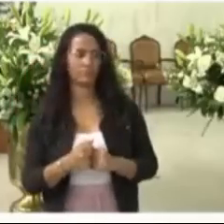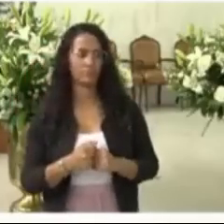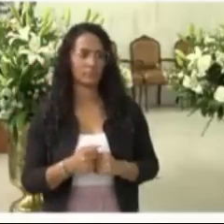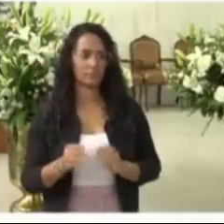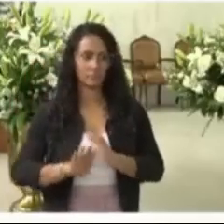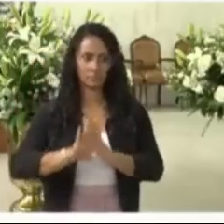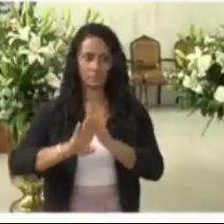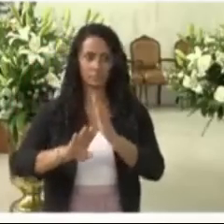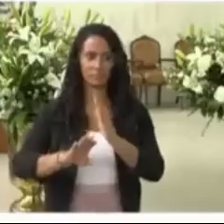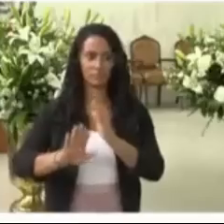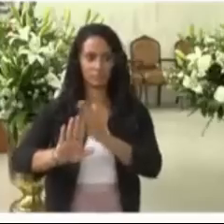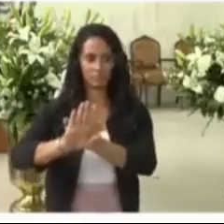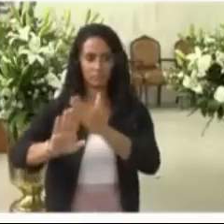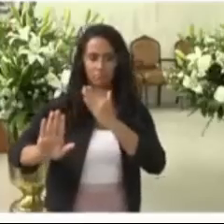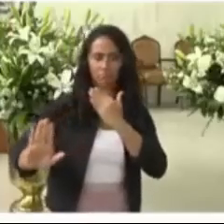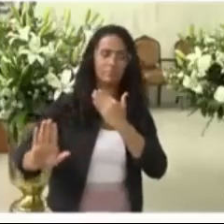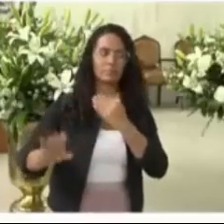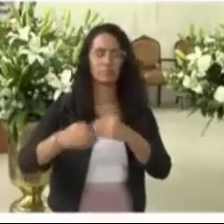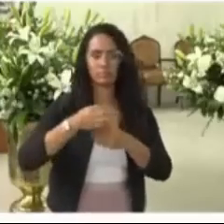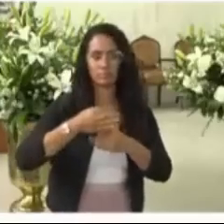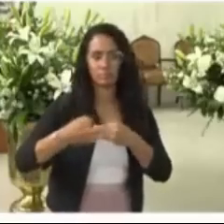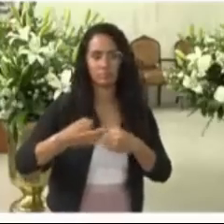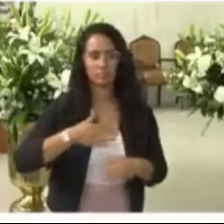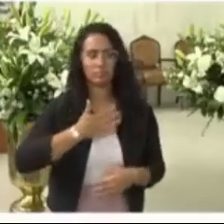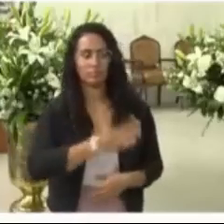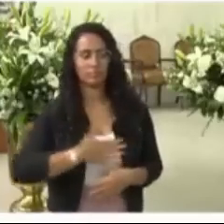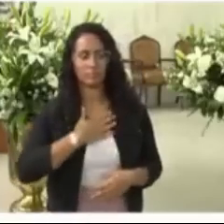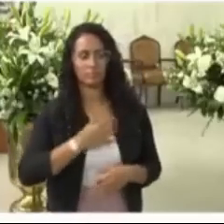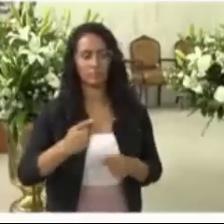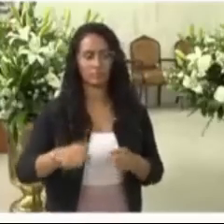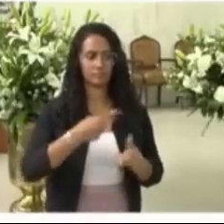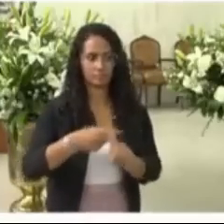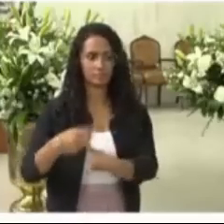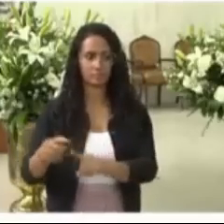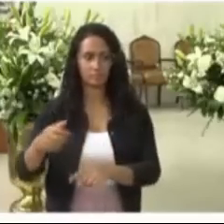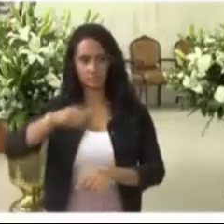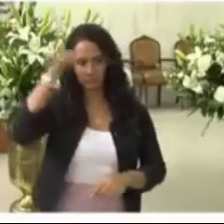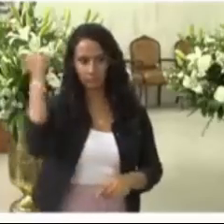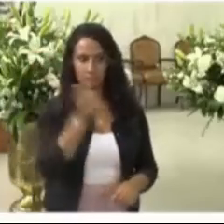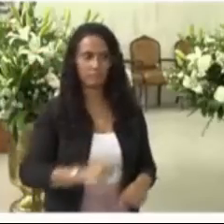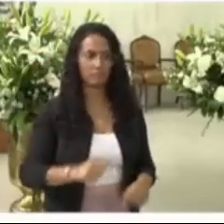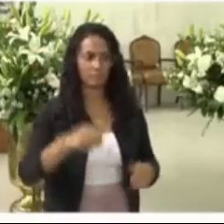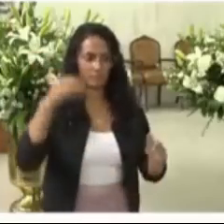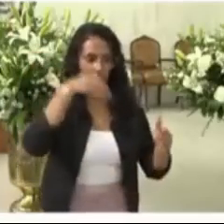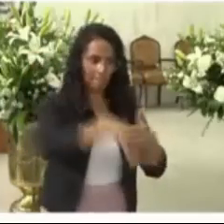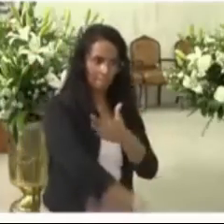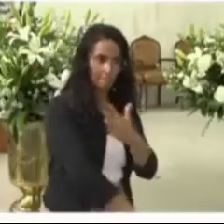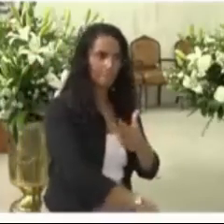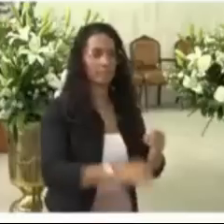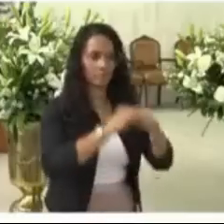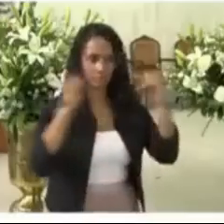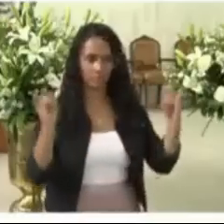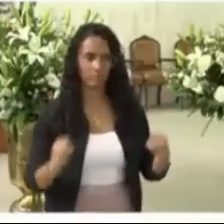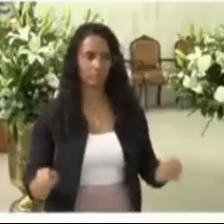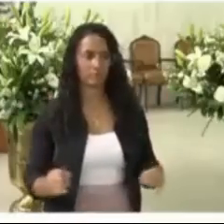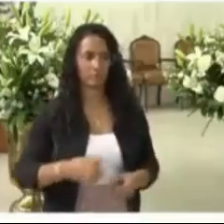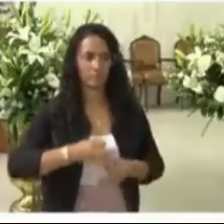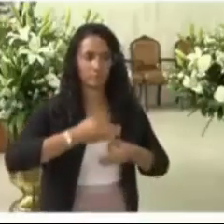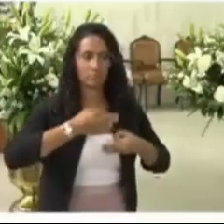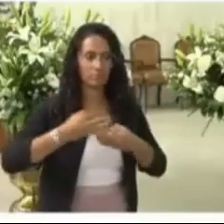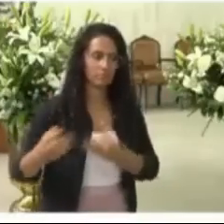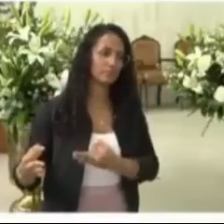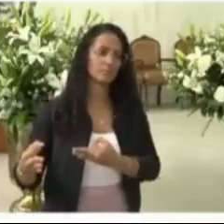propio corazón y dieron la espalda no solo a Dios, sino a la ley y a la palabra que Él les había